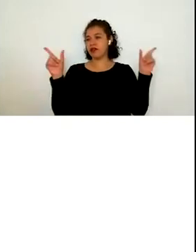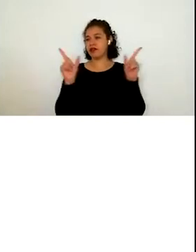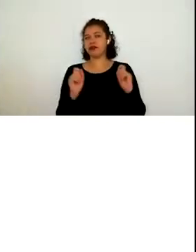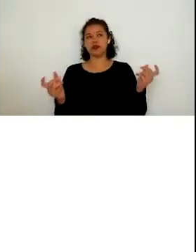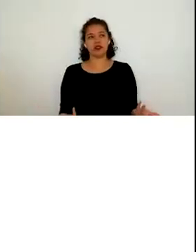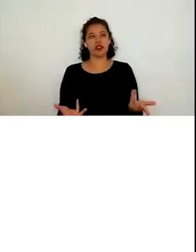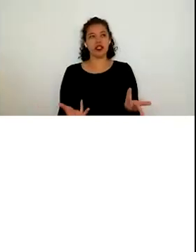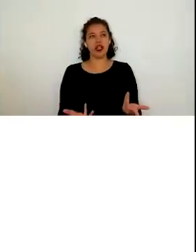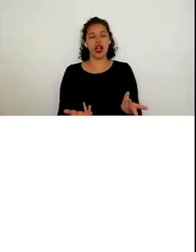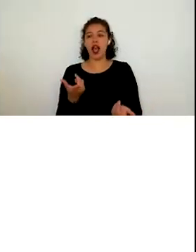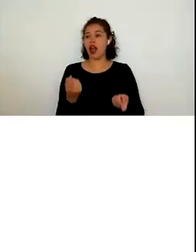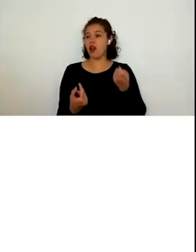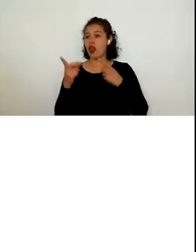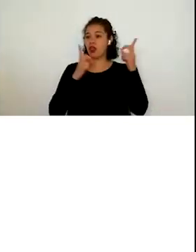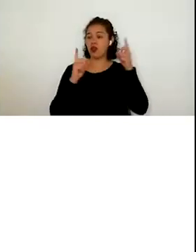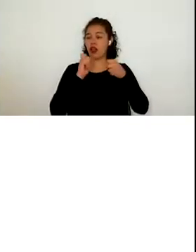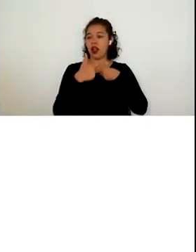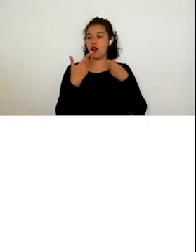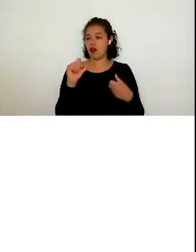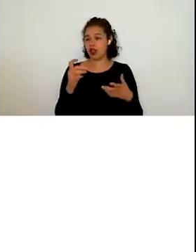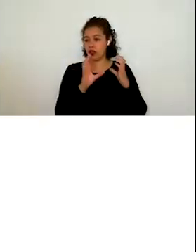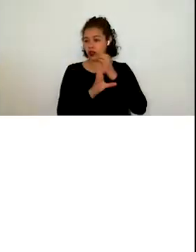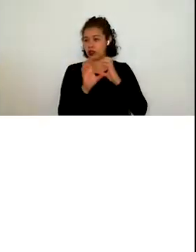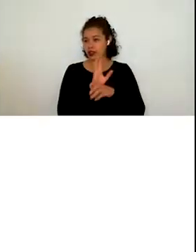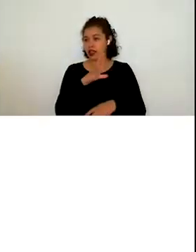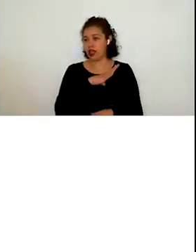tengan alguna otra duda.